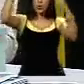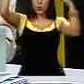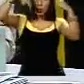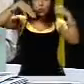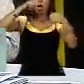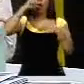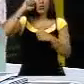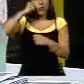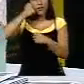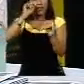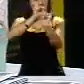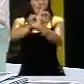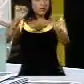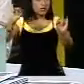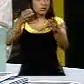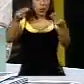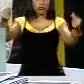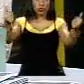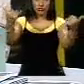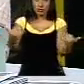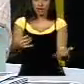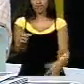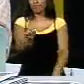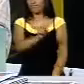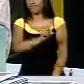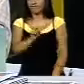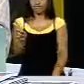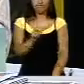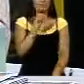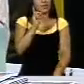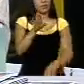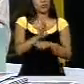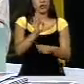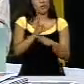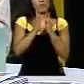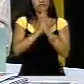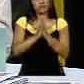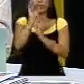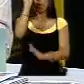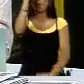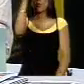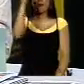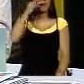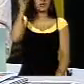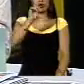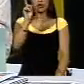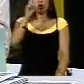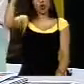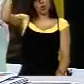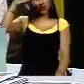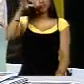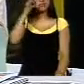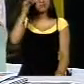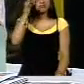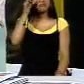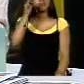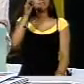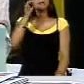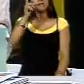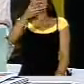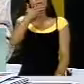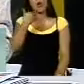emergencia energética utiliza bombillos ahorradores, apaga la luz al salir de la